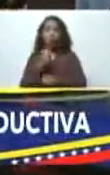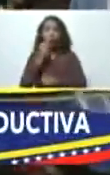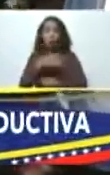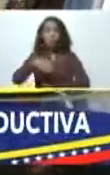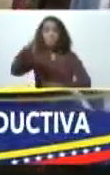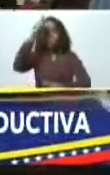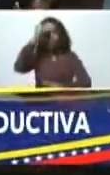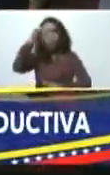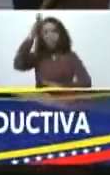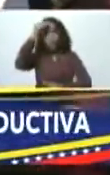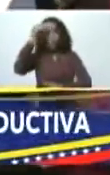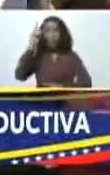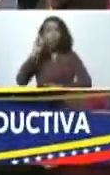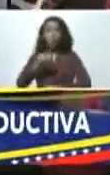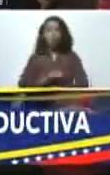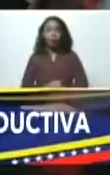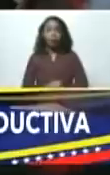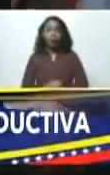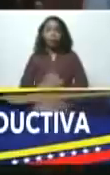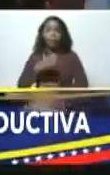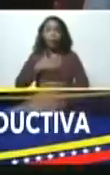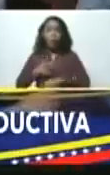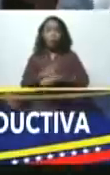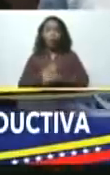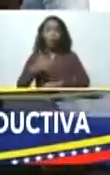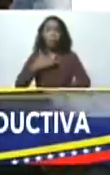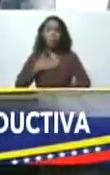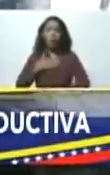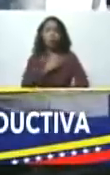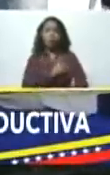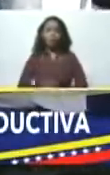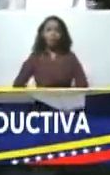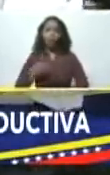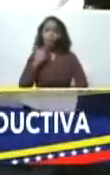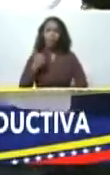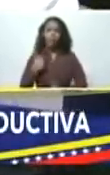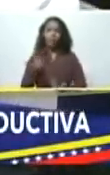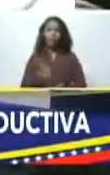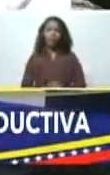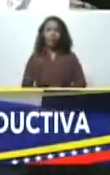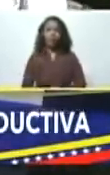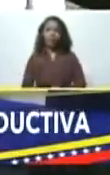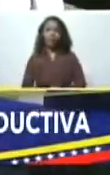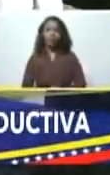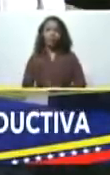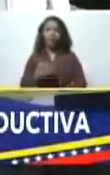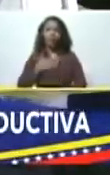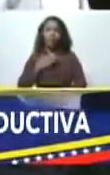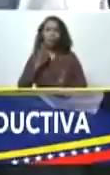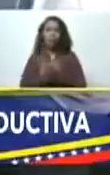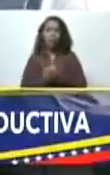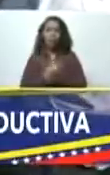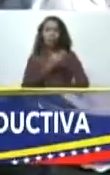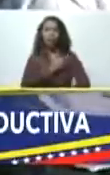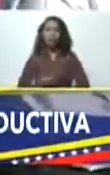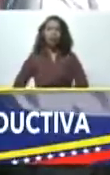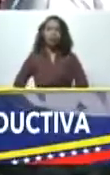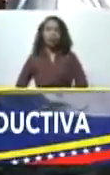aprendiendo. También tú para le dices que mi Petare... gobernador, pero no me dices mi presidente. ¿Ah? Mi amigo presidente.